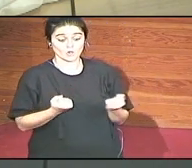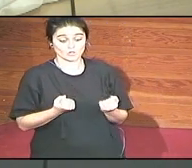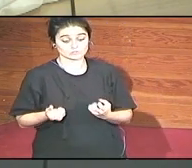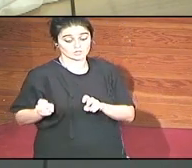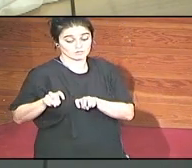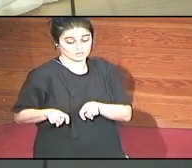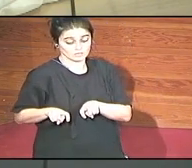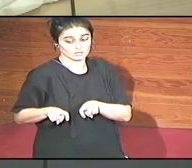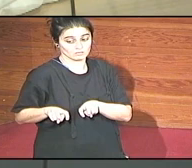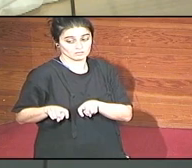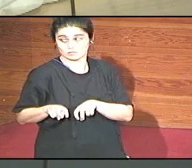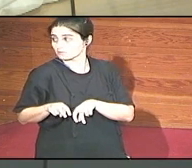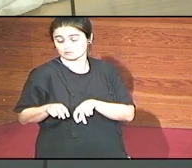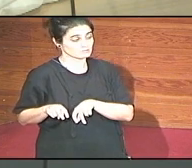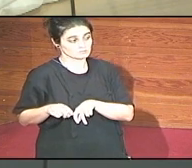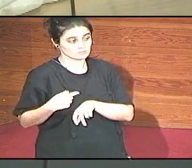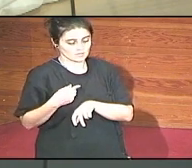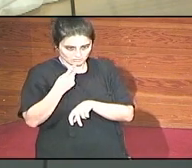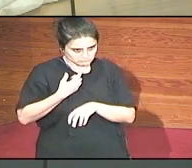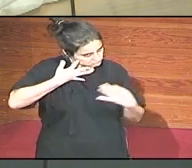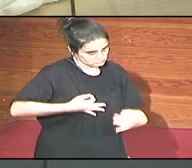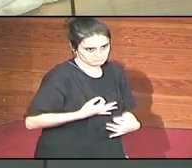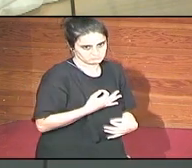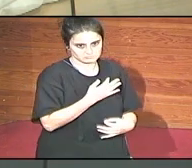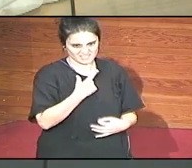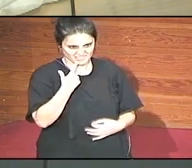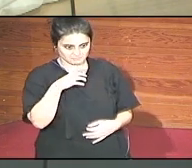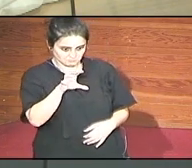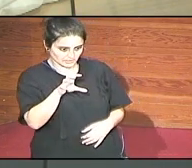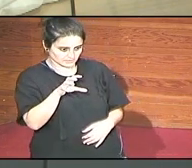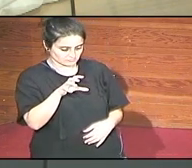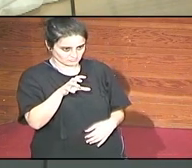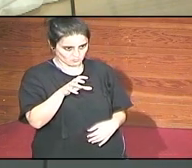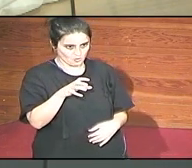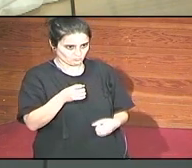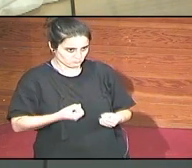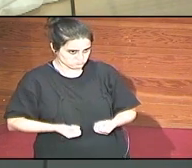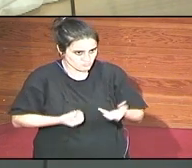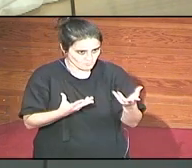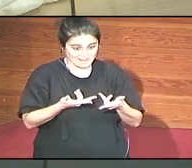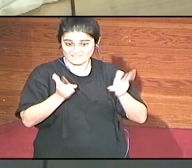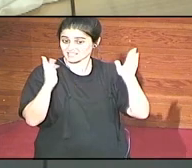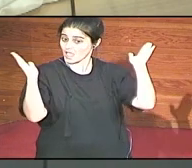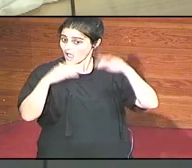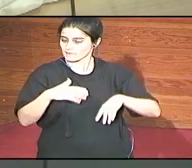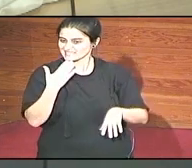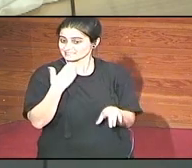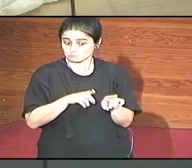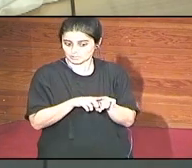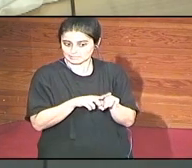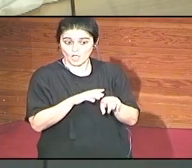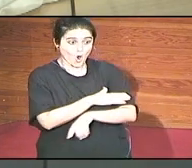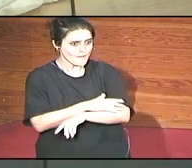mirando a los lados te decía la verdad que es que es un país que no tiene libertad de expresión en la que si criticas levemente al